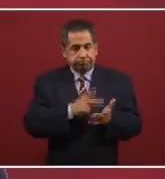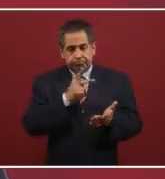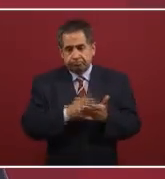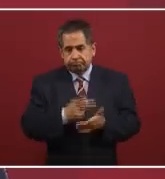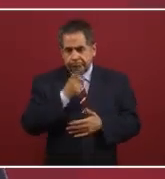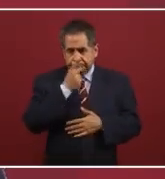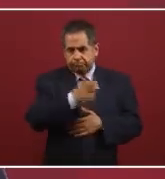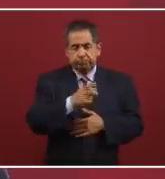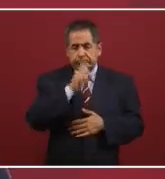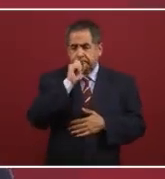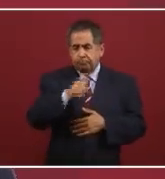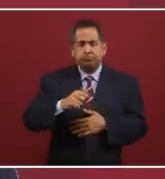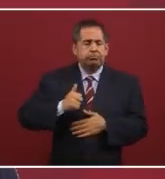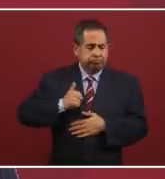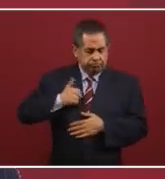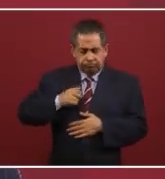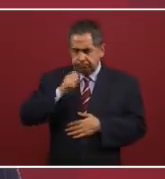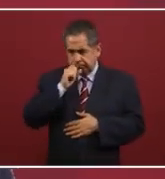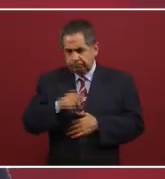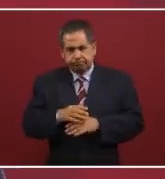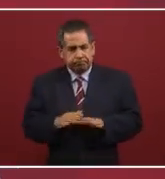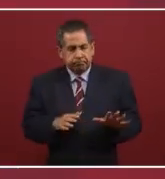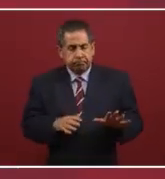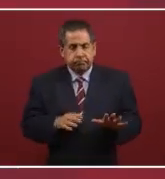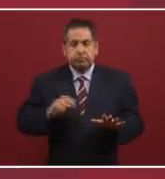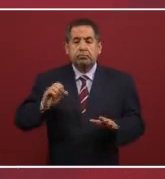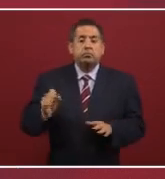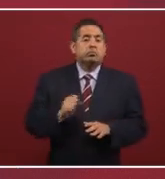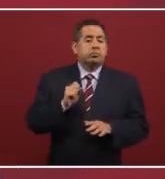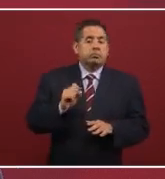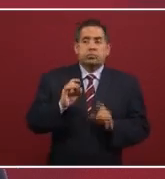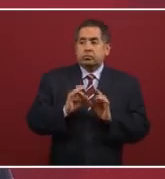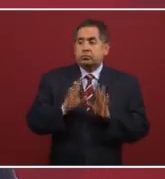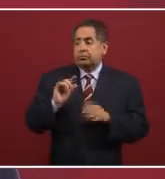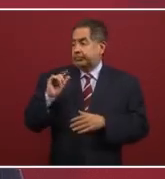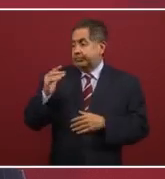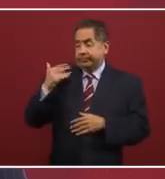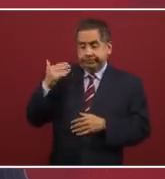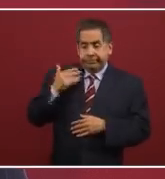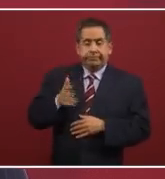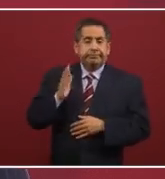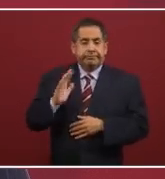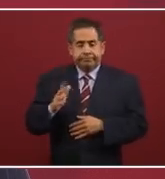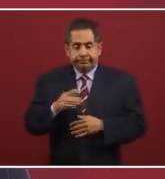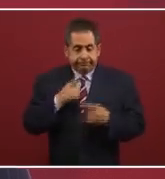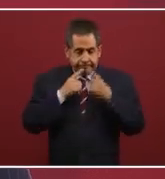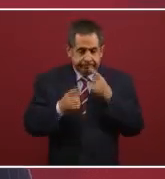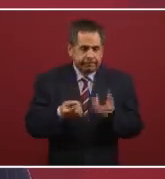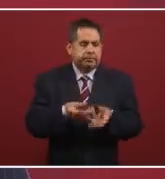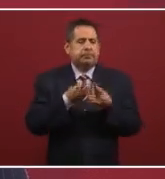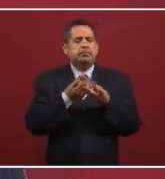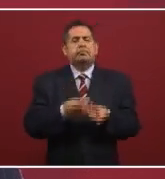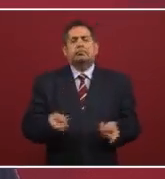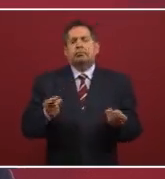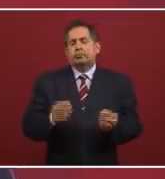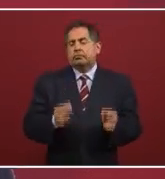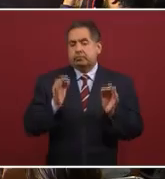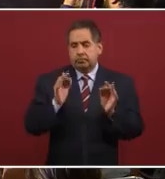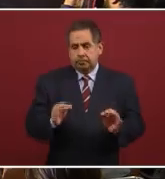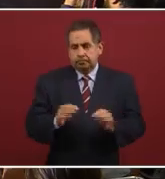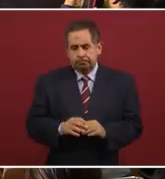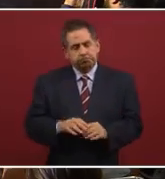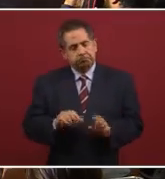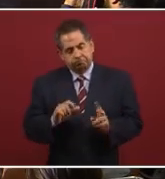veces y Canadá por su lado también. Afortunadamente ya muy recientemente se pudo resolver eso y es